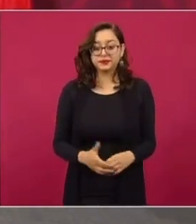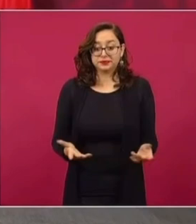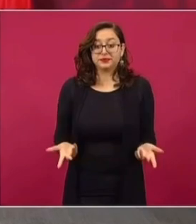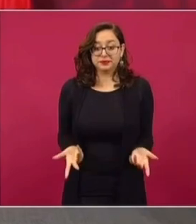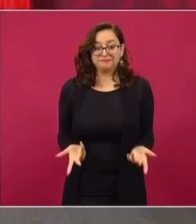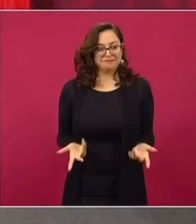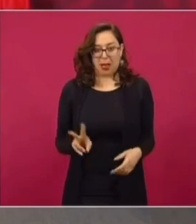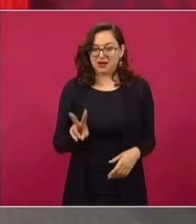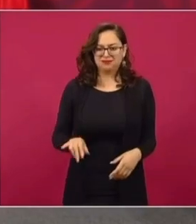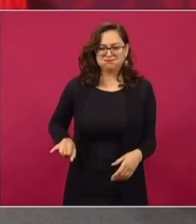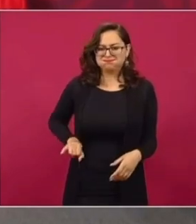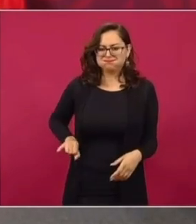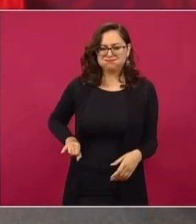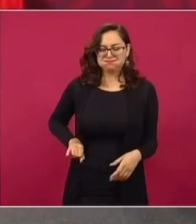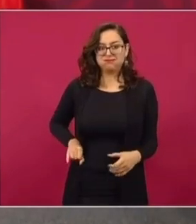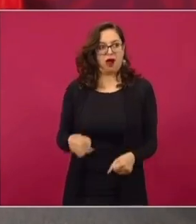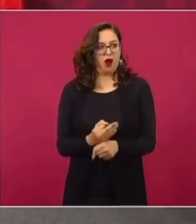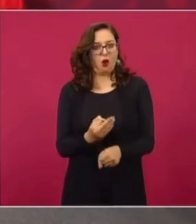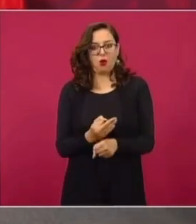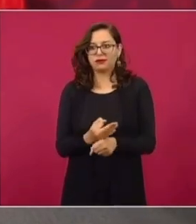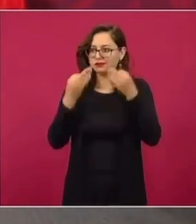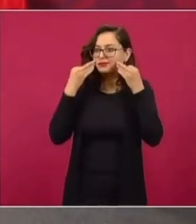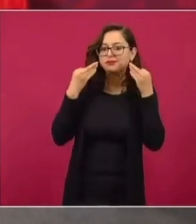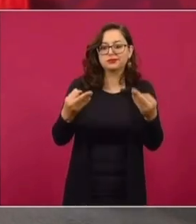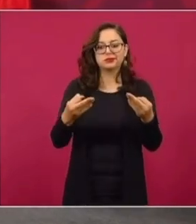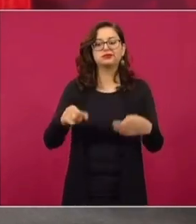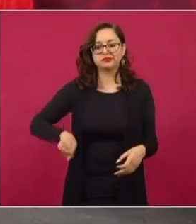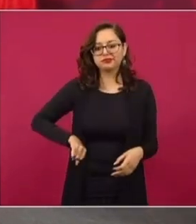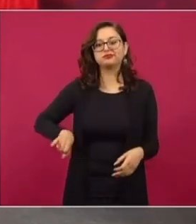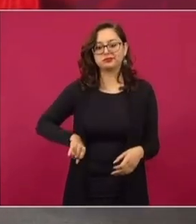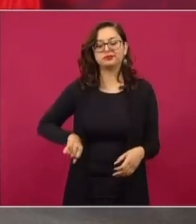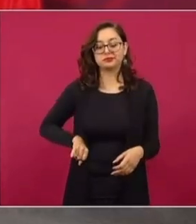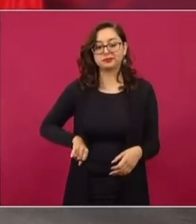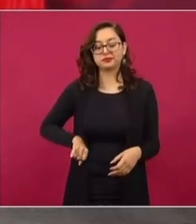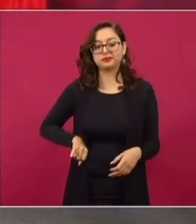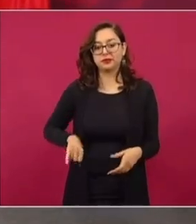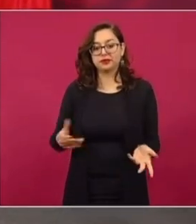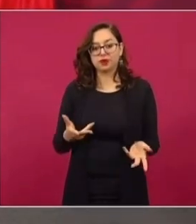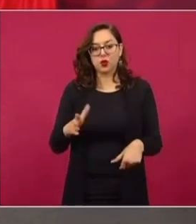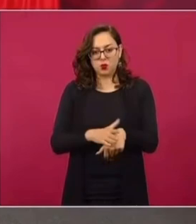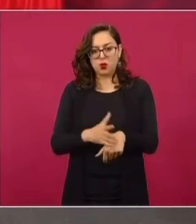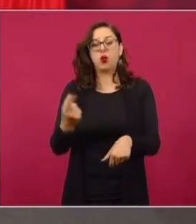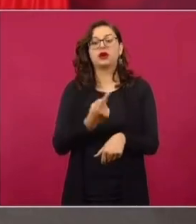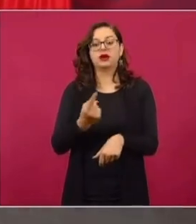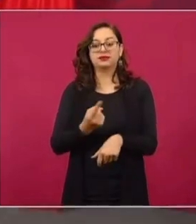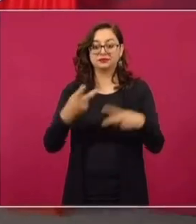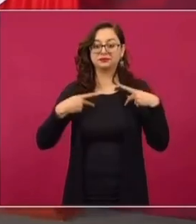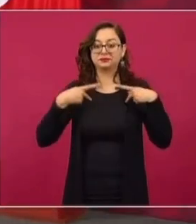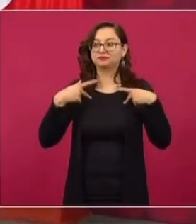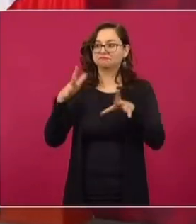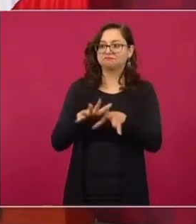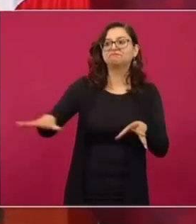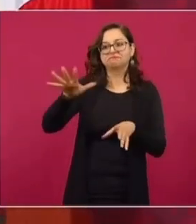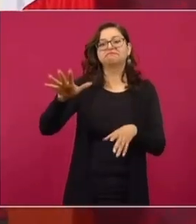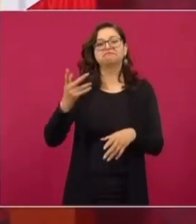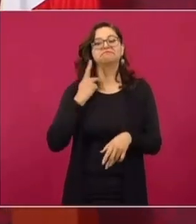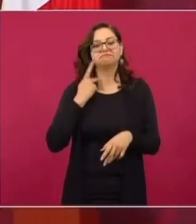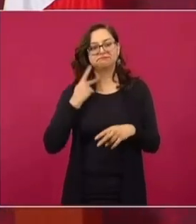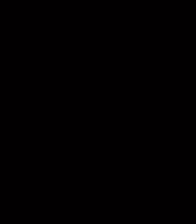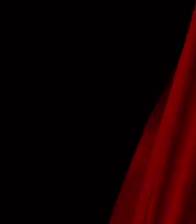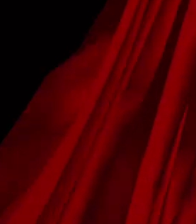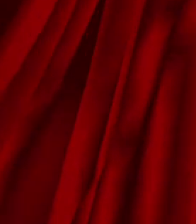eso es interesantísimo lo que estamos viviendo ahora. Y es más interesante porque tenemos un pueblo muy politizado.